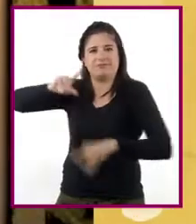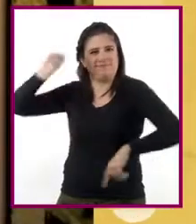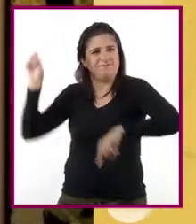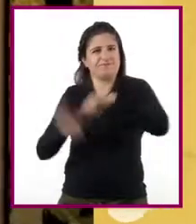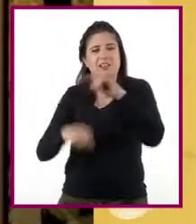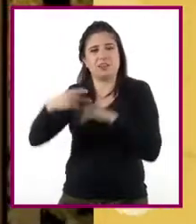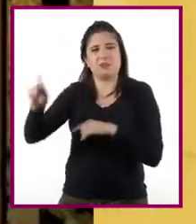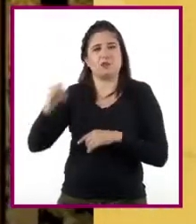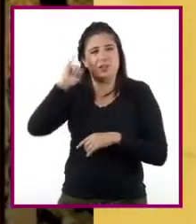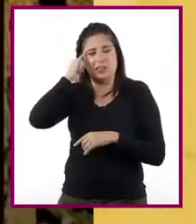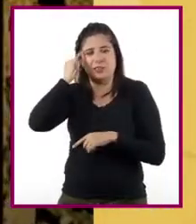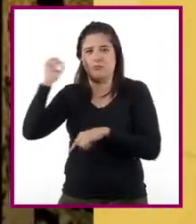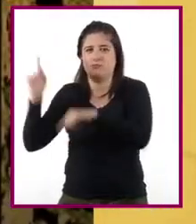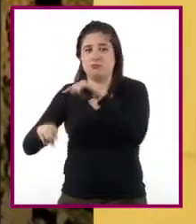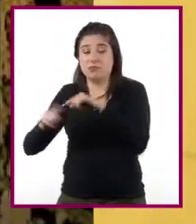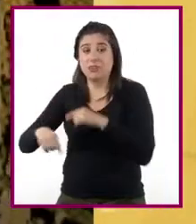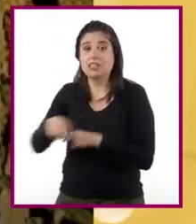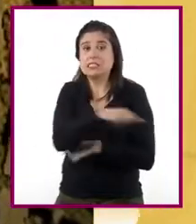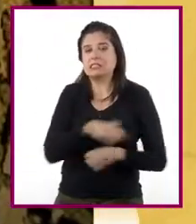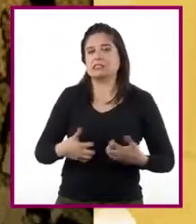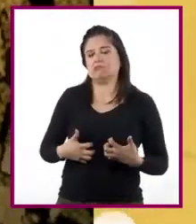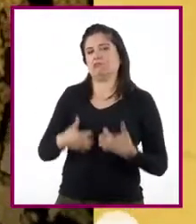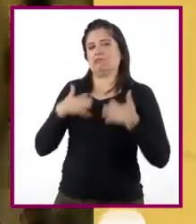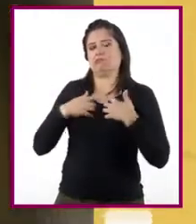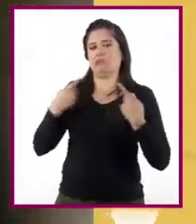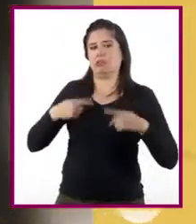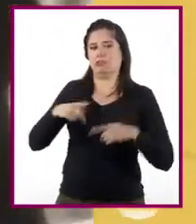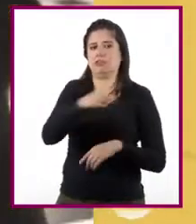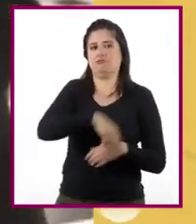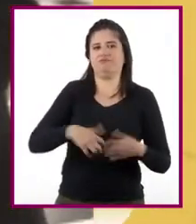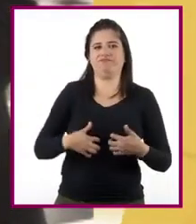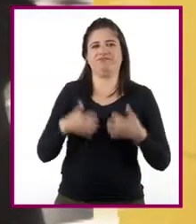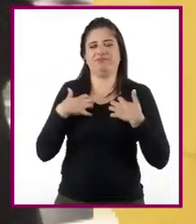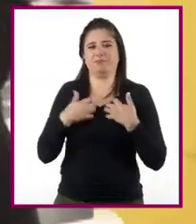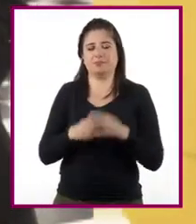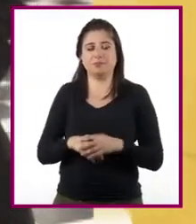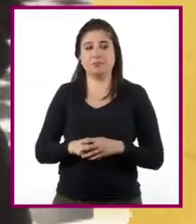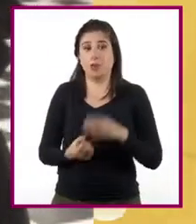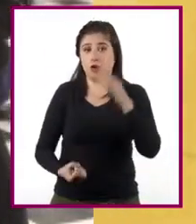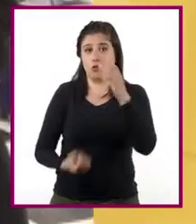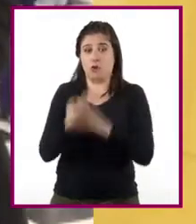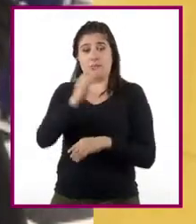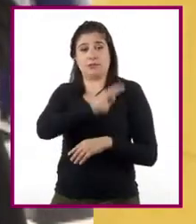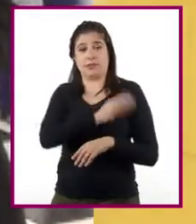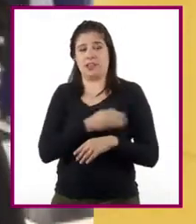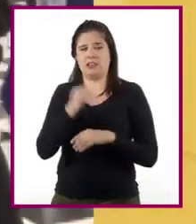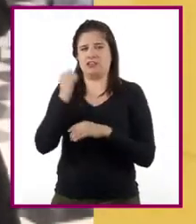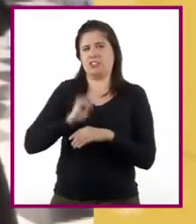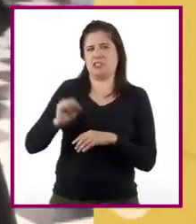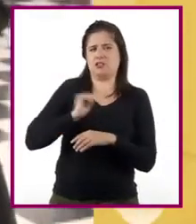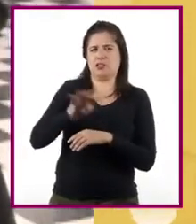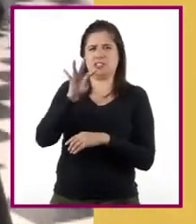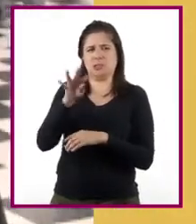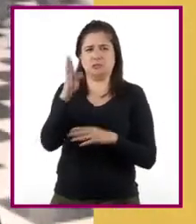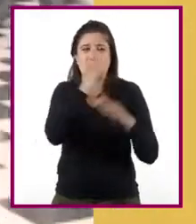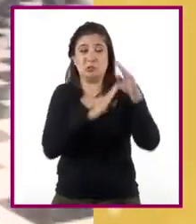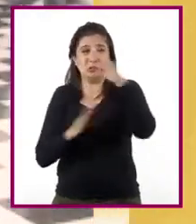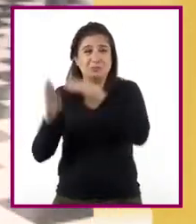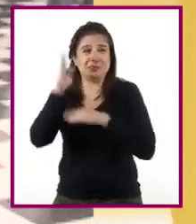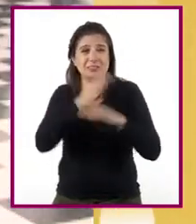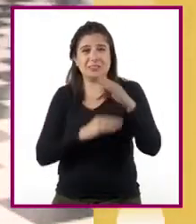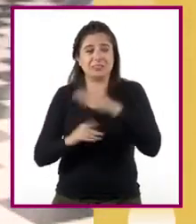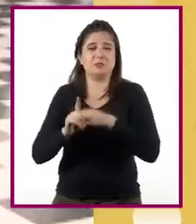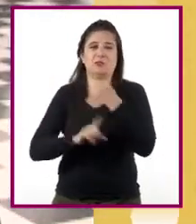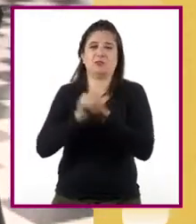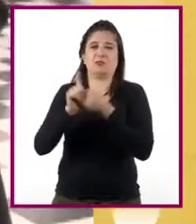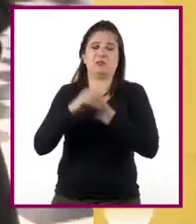Estas medidas provocaron el malestar de la población. La Nueva España inició el siglo XIX con una crisis política, como su